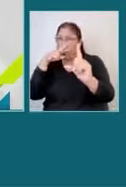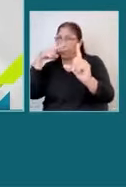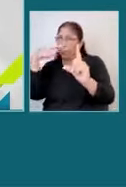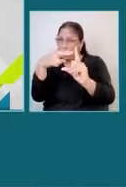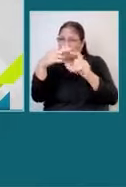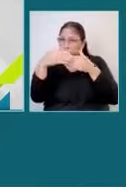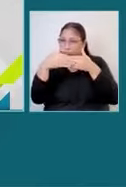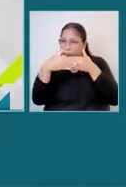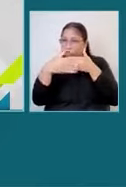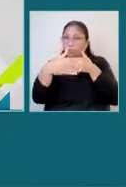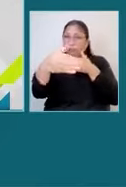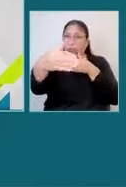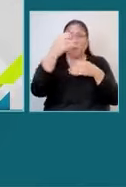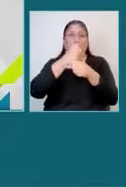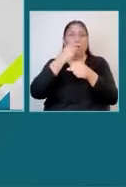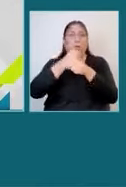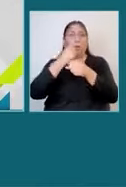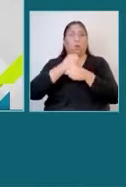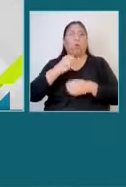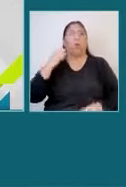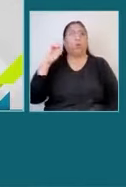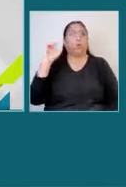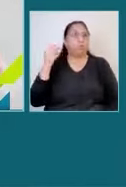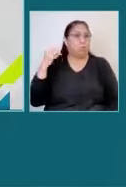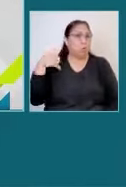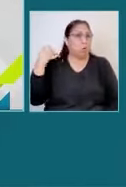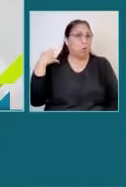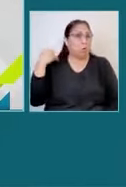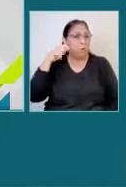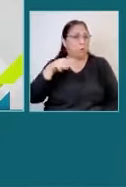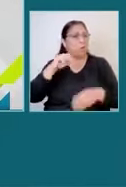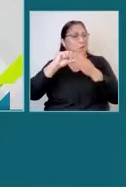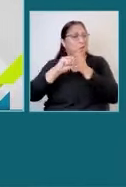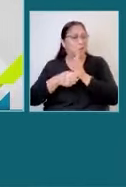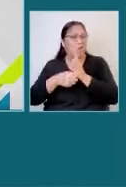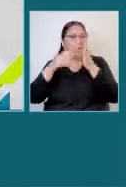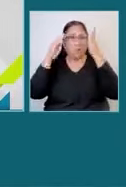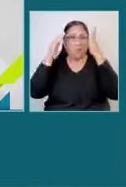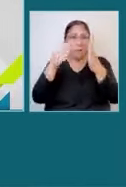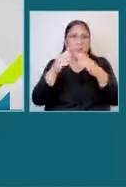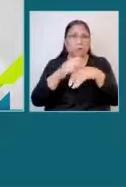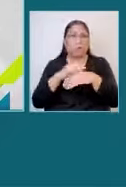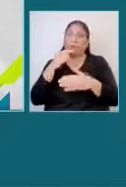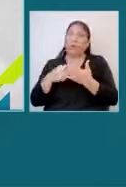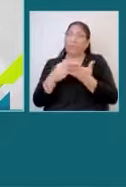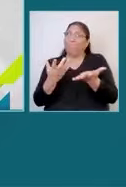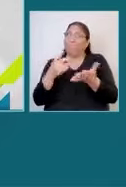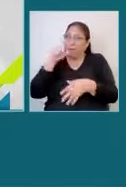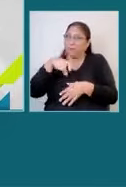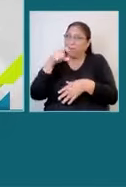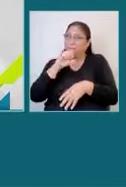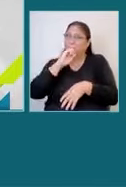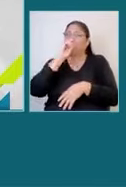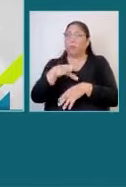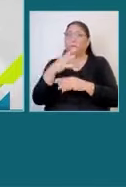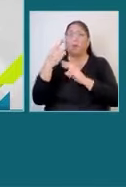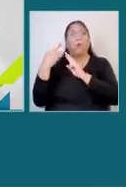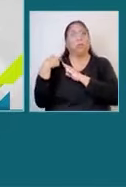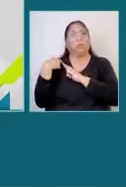plazo el trabajo con los jóvenes. Y quiero poner énfasis en esta parte porque, como es obvio, pero hay que decirlo, el rol de